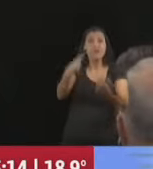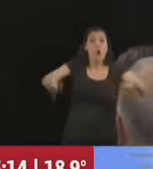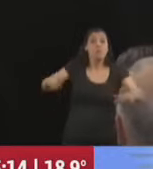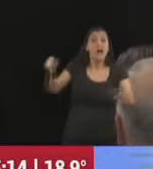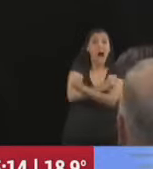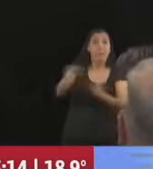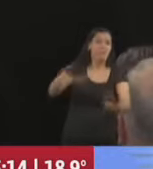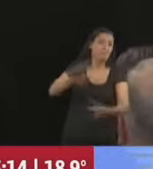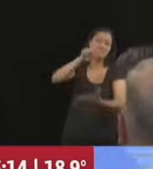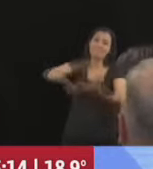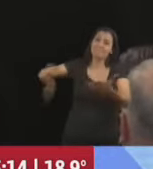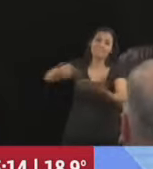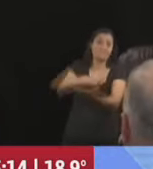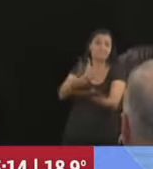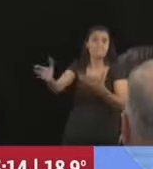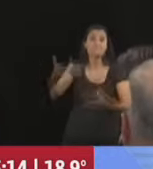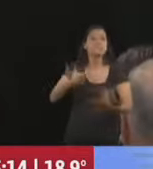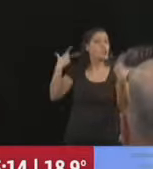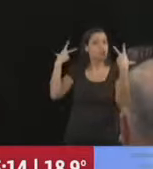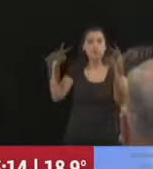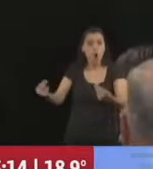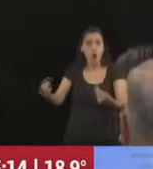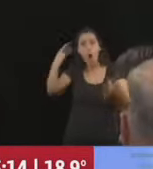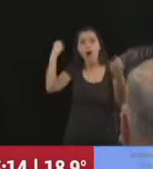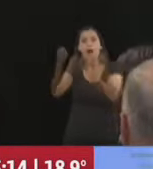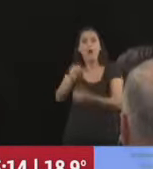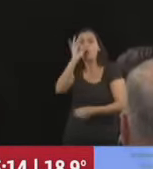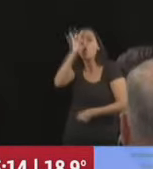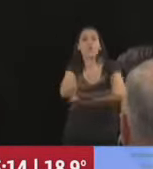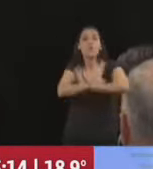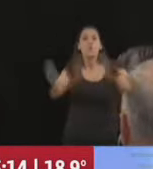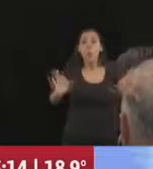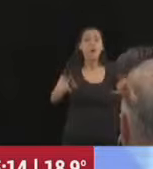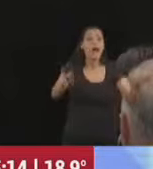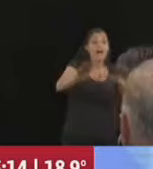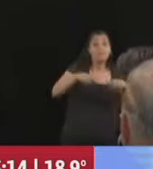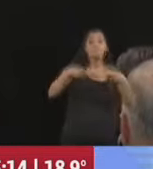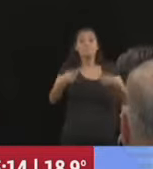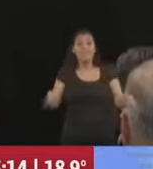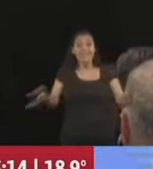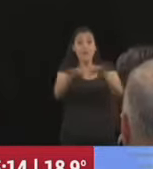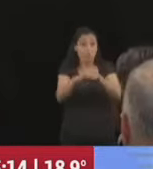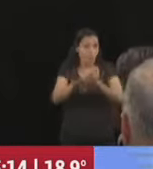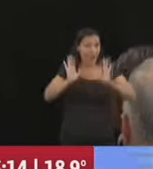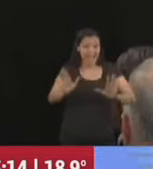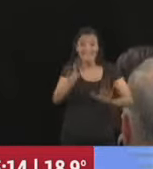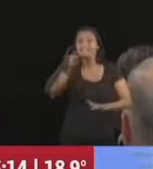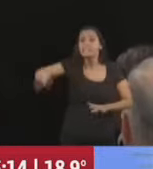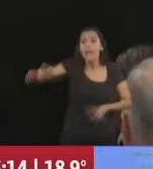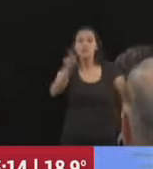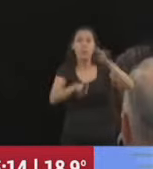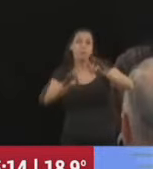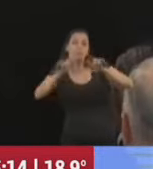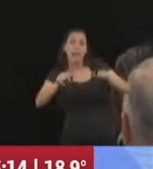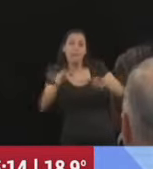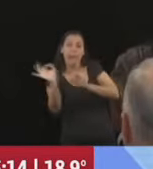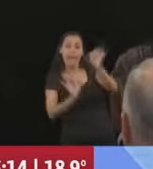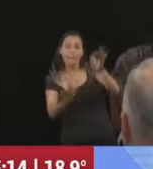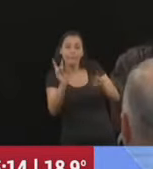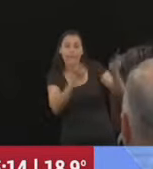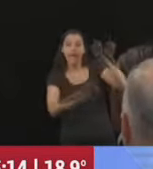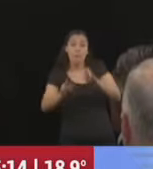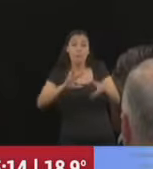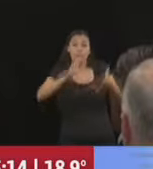la verdad absoluta. Y a veces es muy importante que vos tengas la capacidad de escuchar la verdad del otro para intentar encontrar una